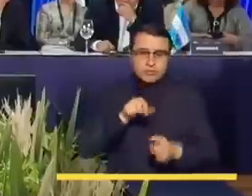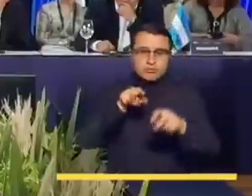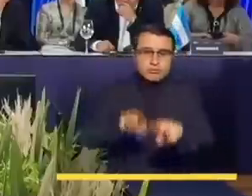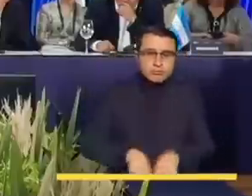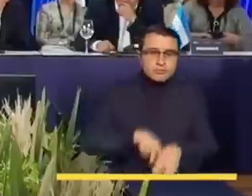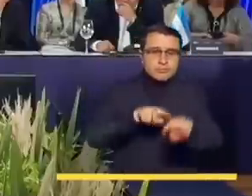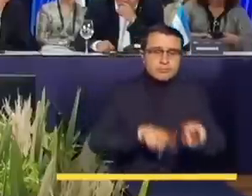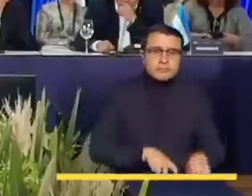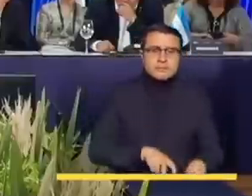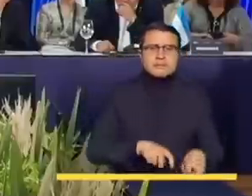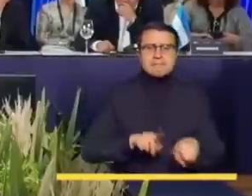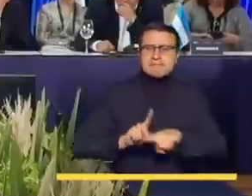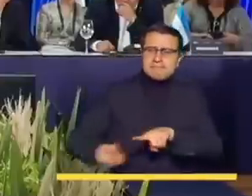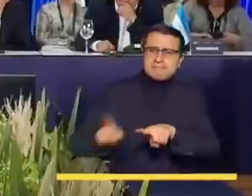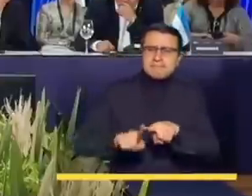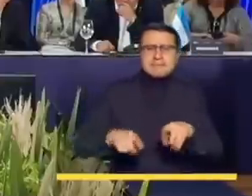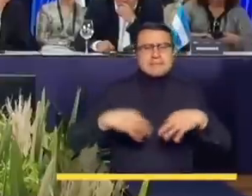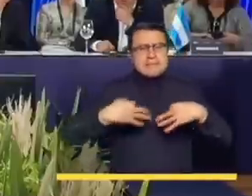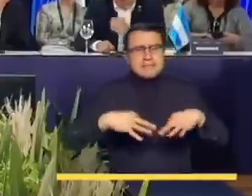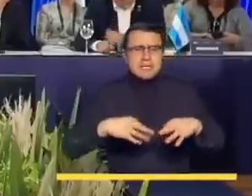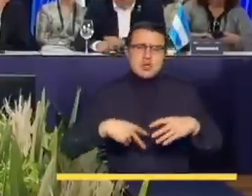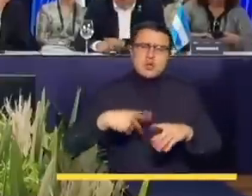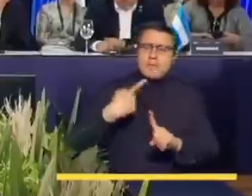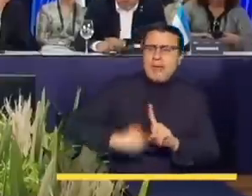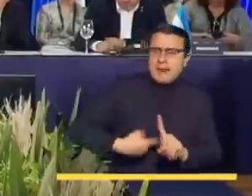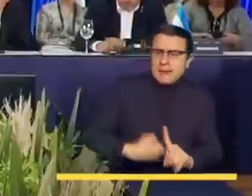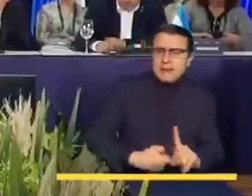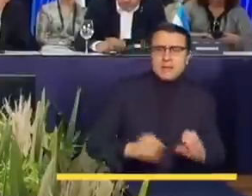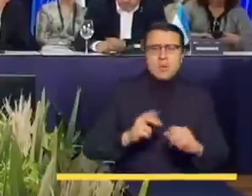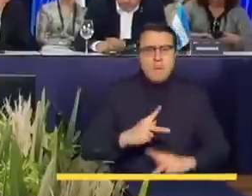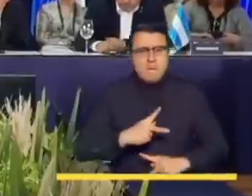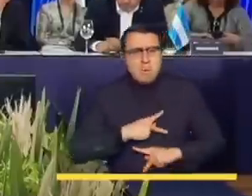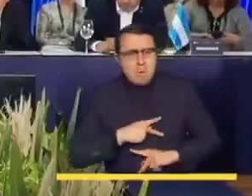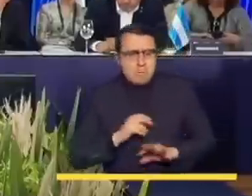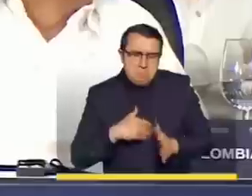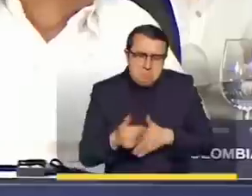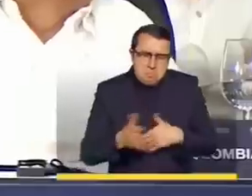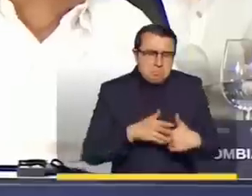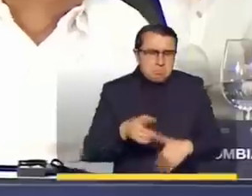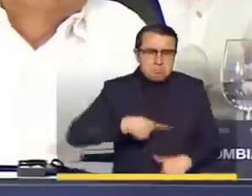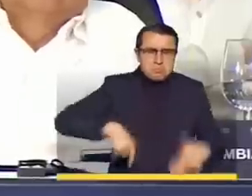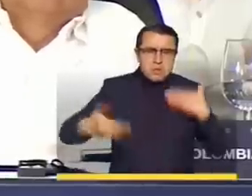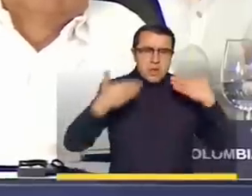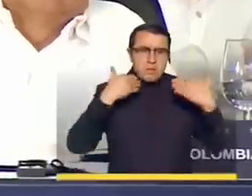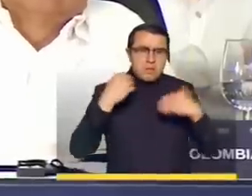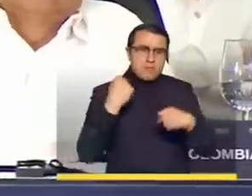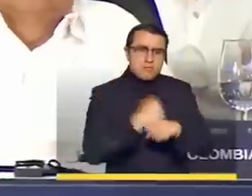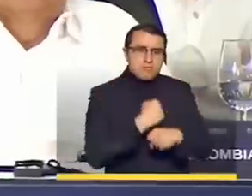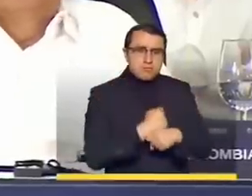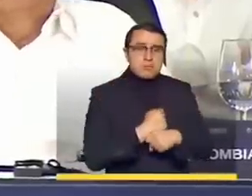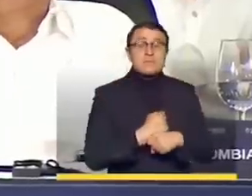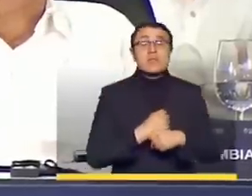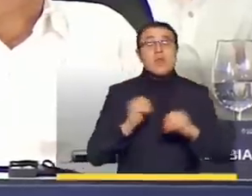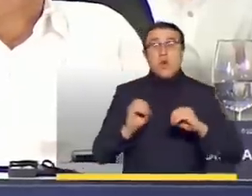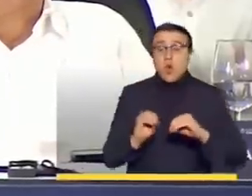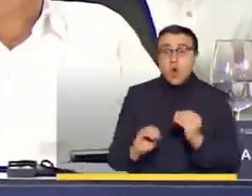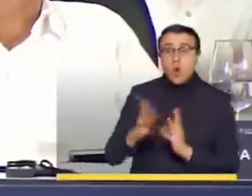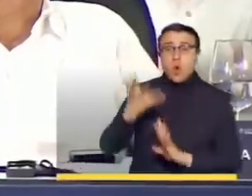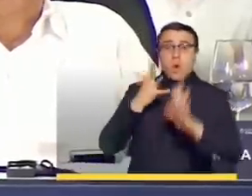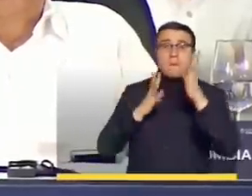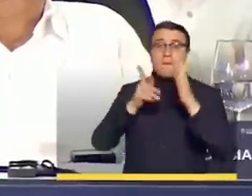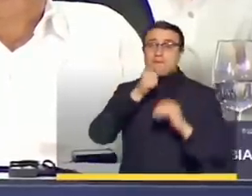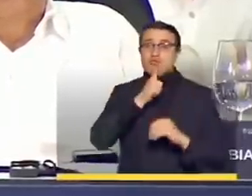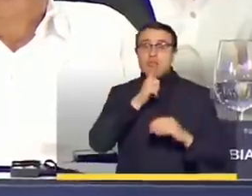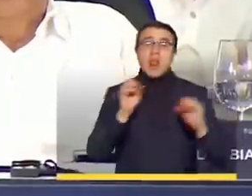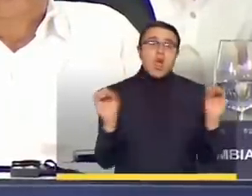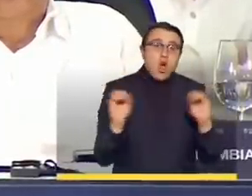ejidatarios, comuneros, pequeños propietarios, y que siempre árboles frutales, maderables, ya en más